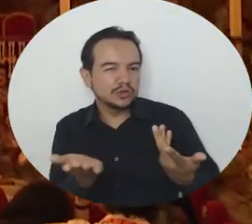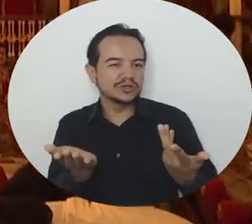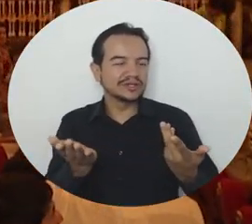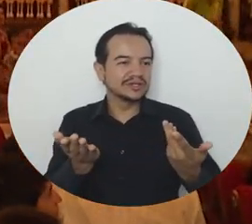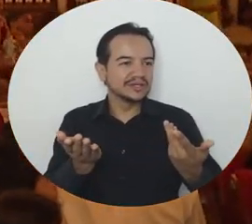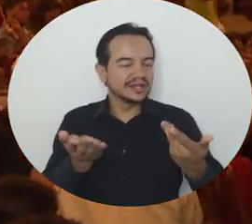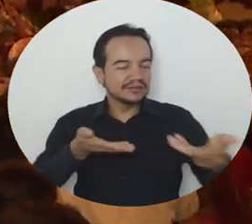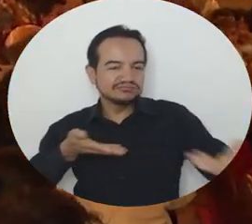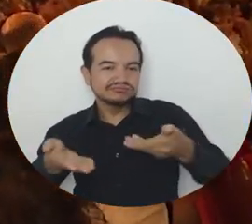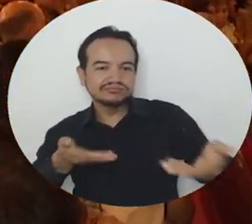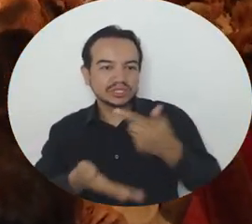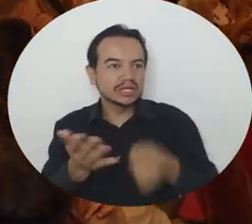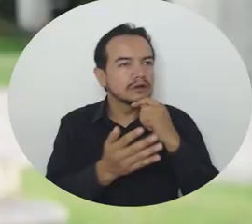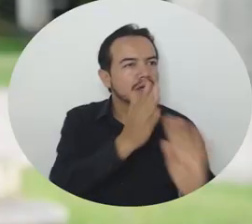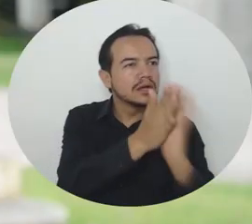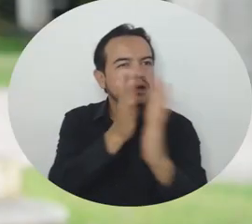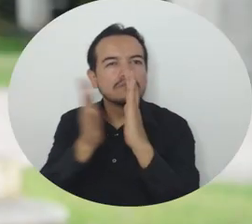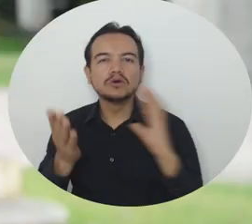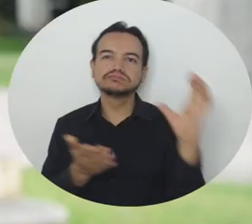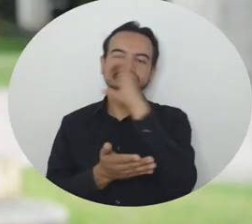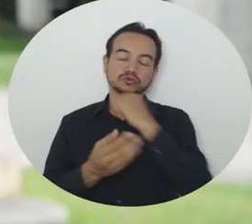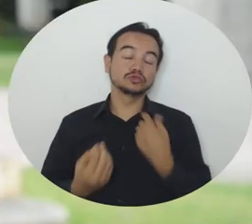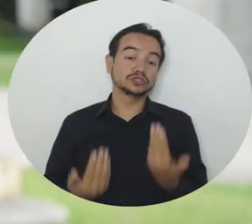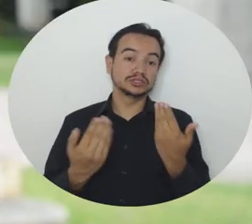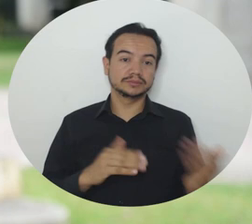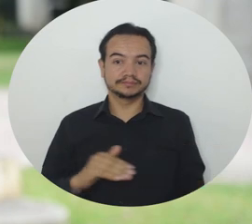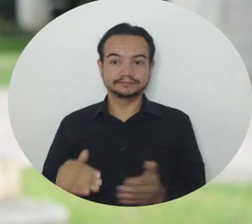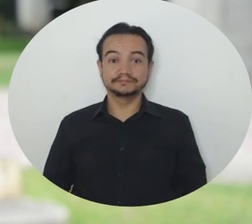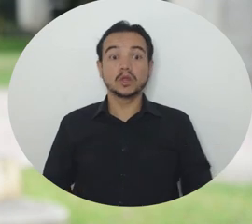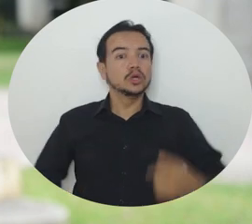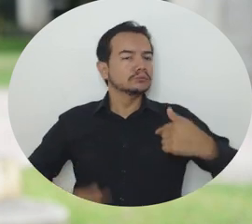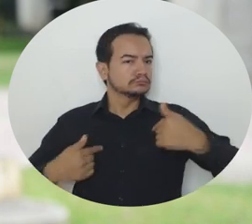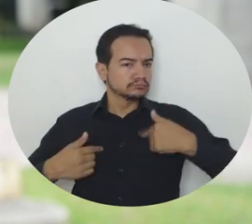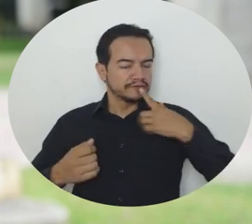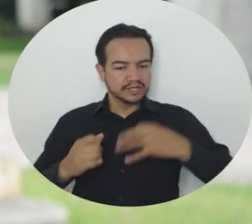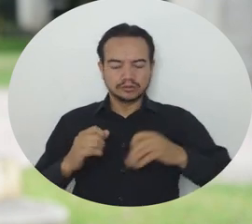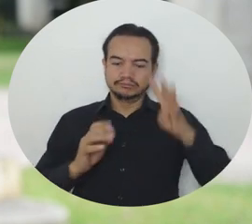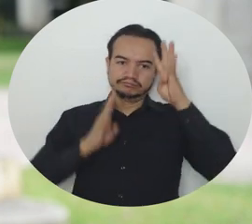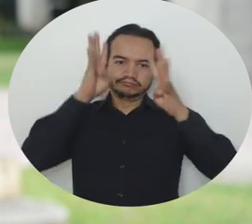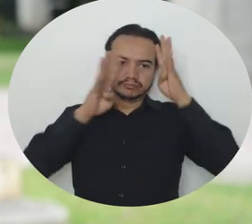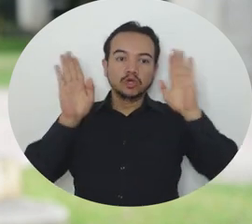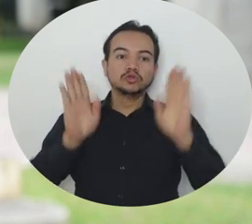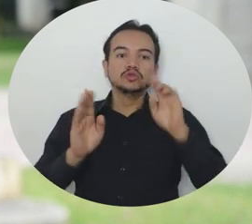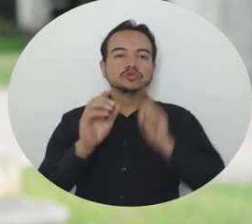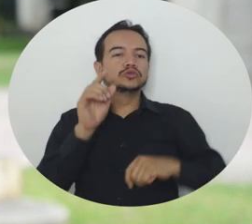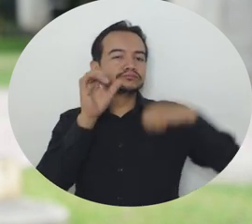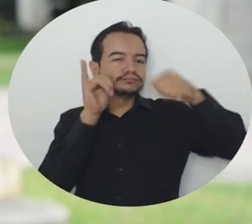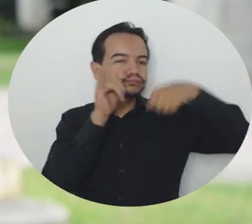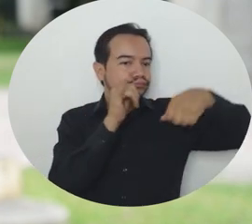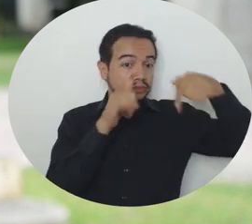conversaciones, son encuentros enriquecedores. Como, digamos, realizadora audiovisual del Caribe, me siento muy honrada porque también